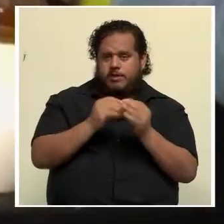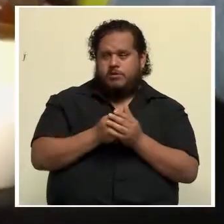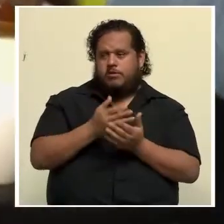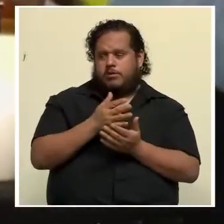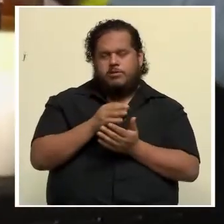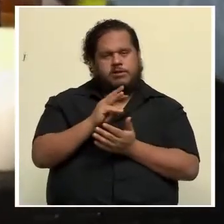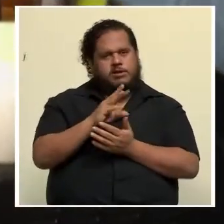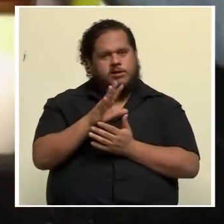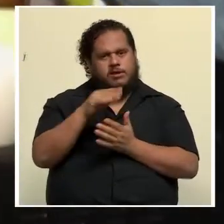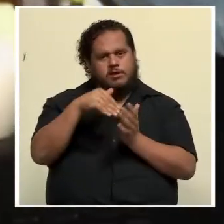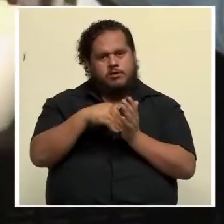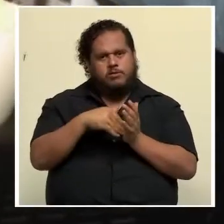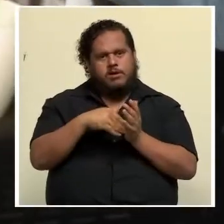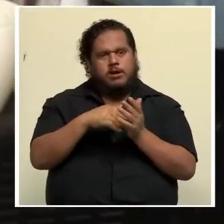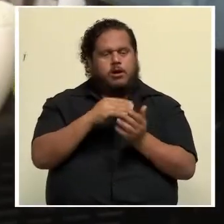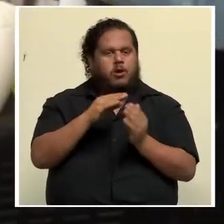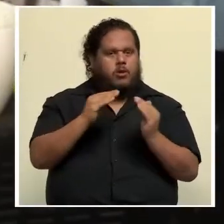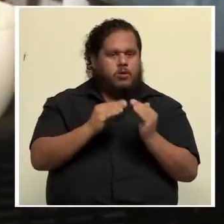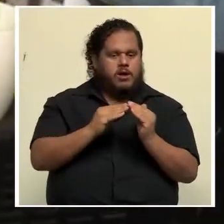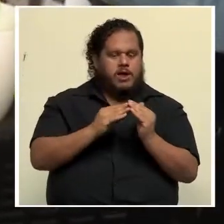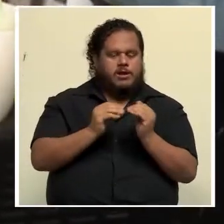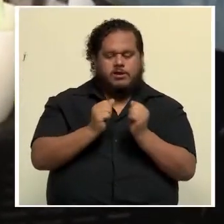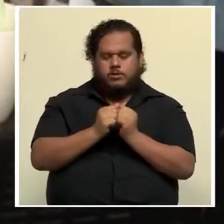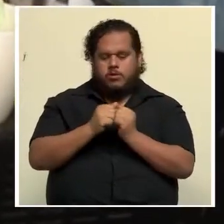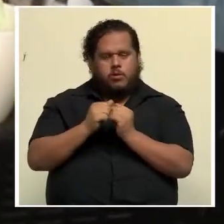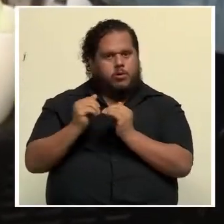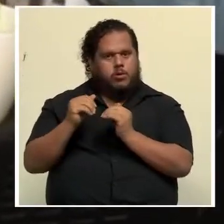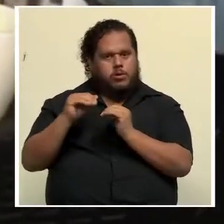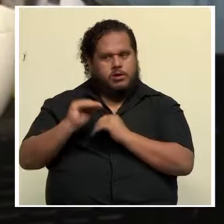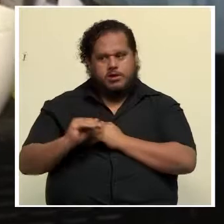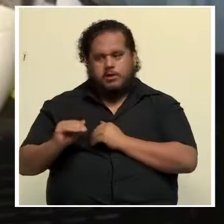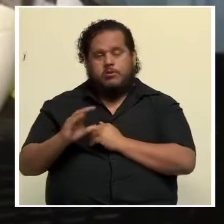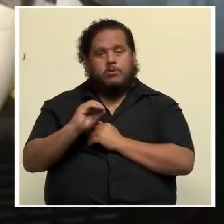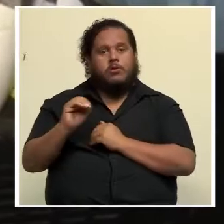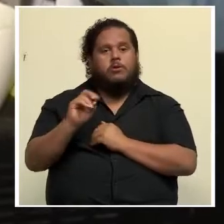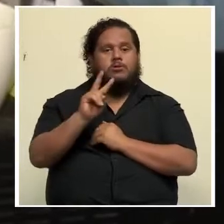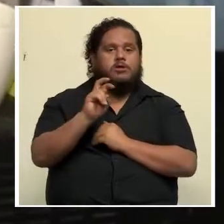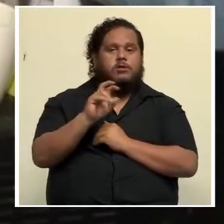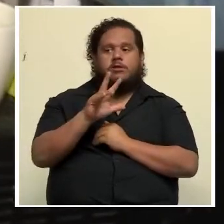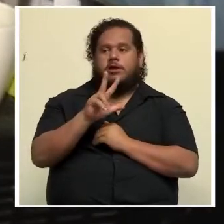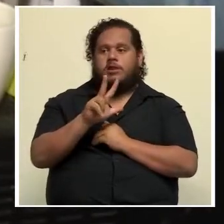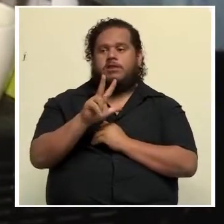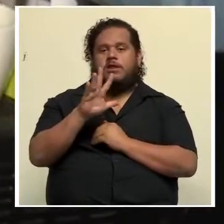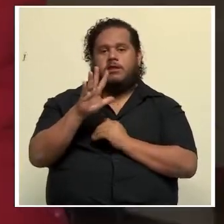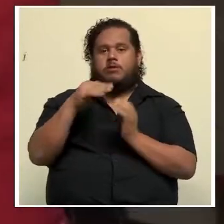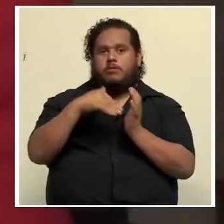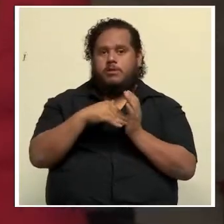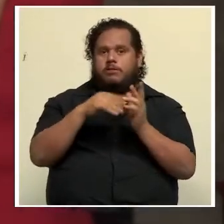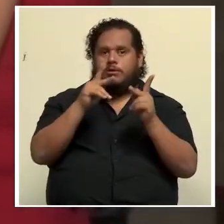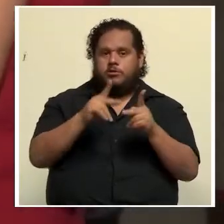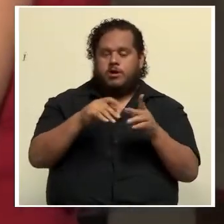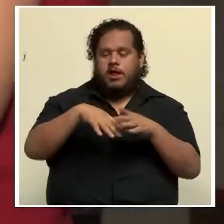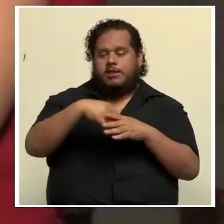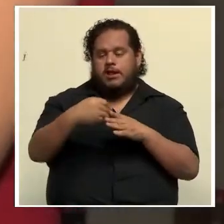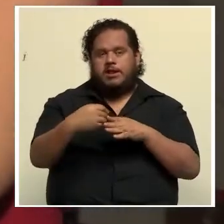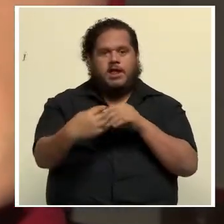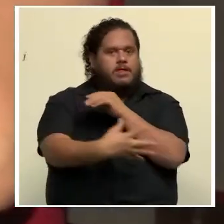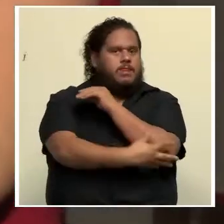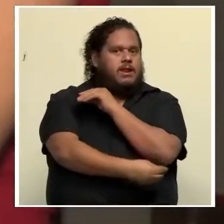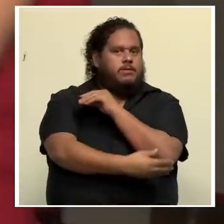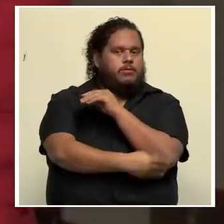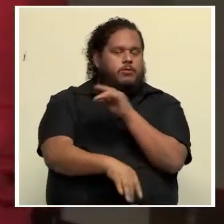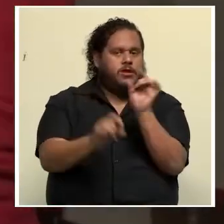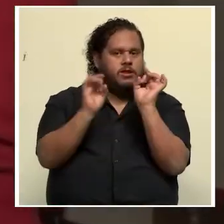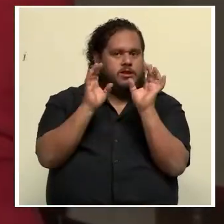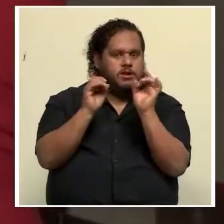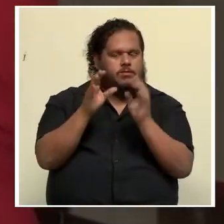de 65.000 hogares con niños o 235.000 personas saldrían de la pobreza extrema. Alrededor